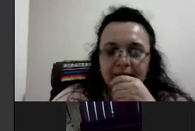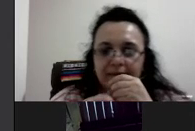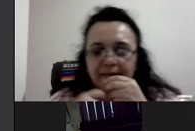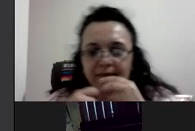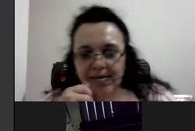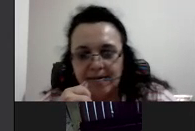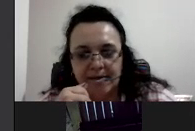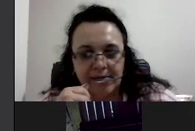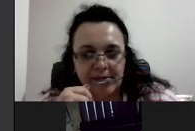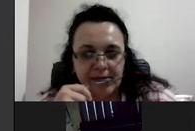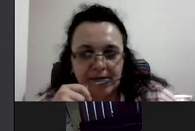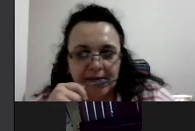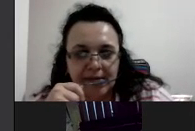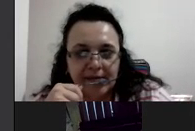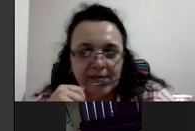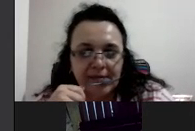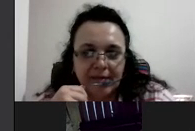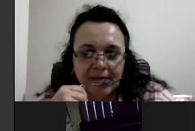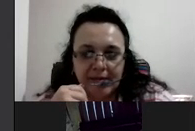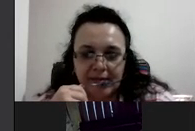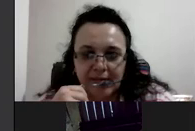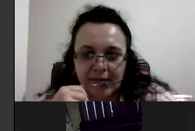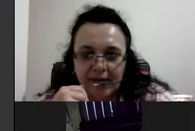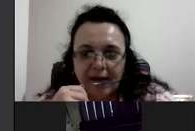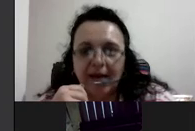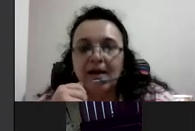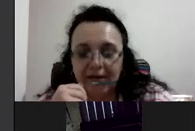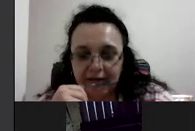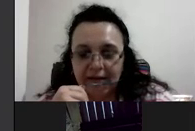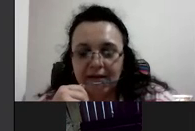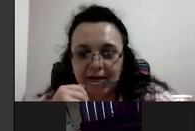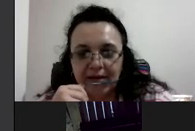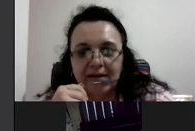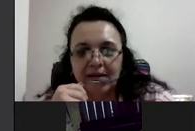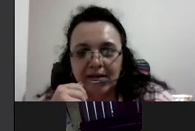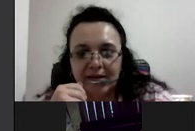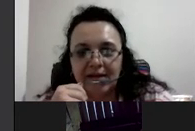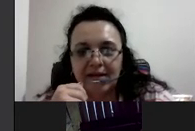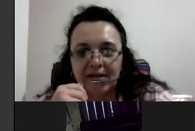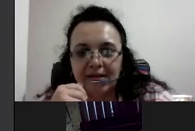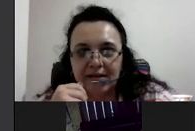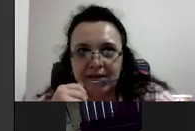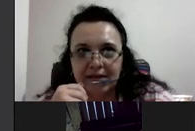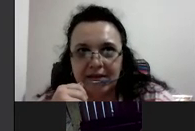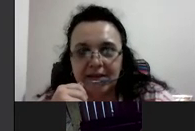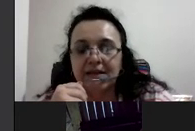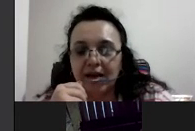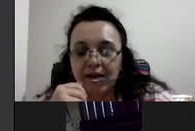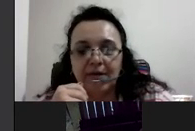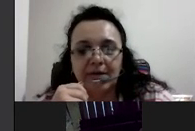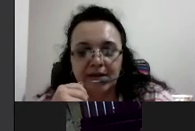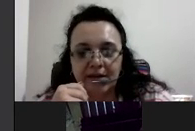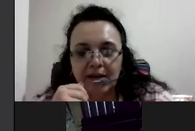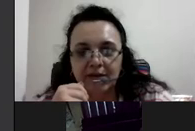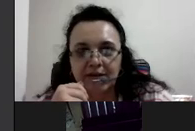yo bajé una canción de internet y la escribí en el cuaderno. Ajá. Y sí siento que eso ayuda bastante. Sí, sí,